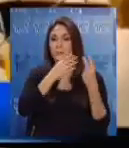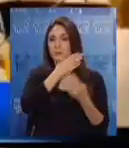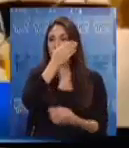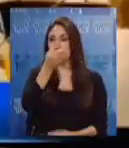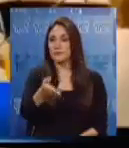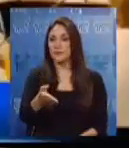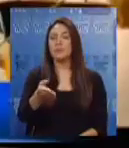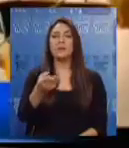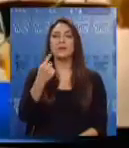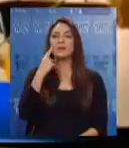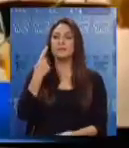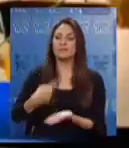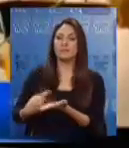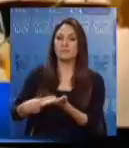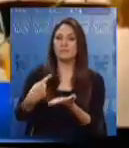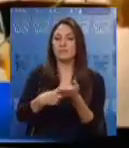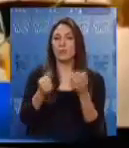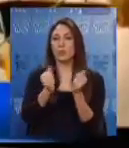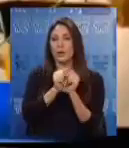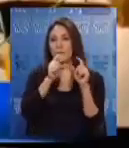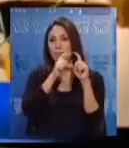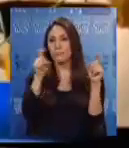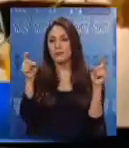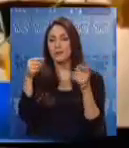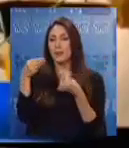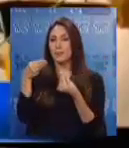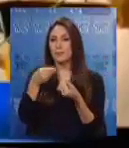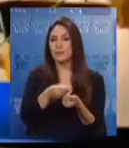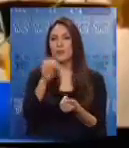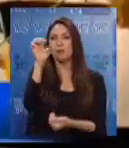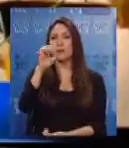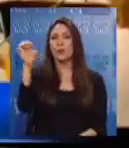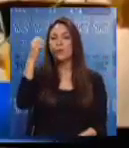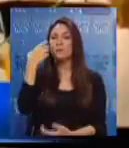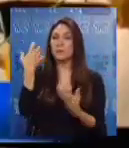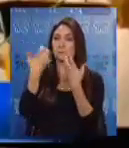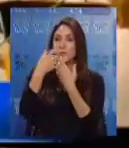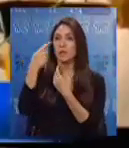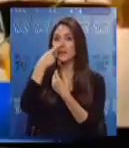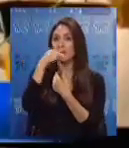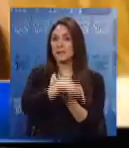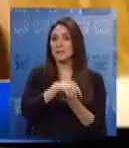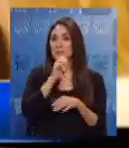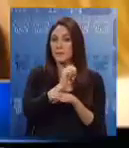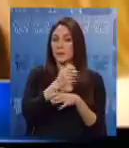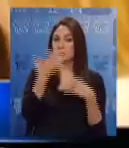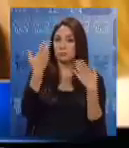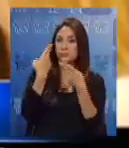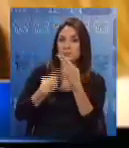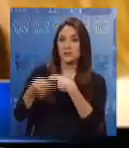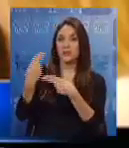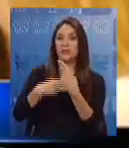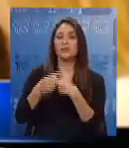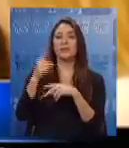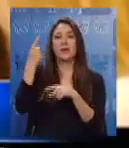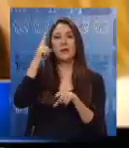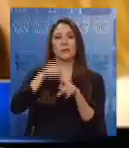continente para reunirse además con empresarios e inversionistas europeos interesados en desarrollar relaciones comerciales con el